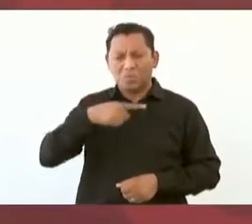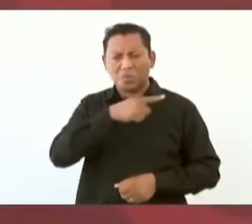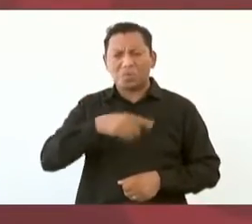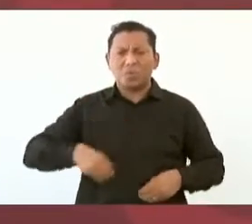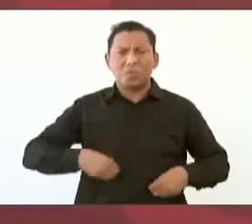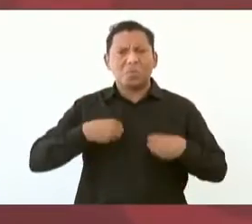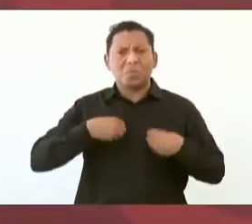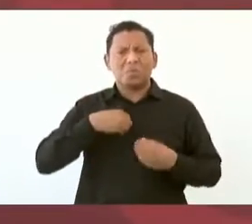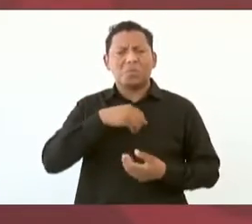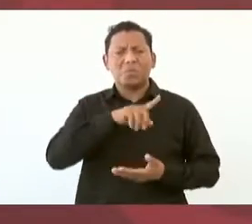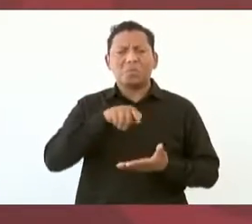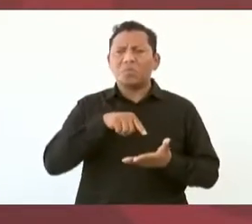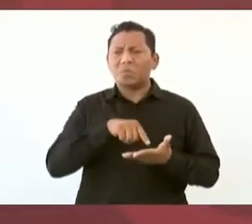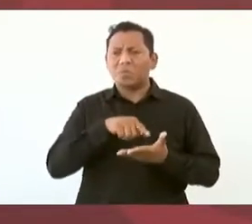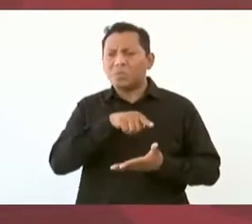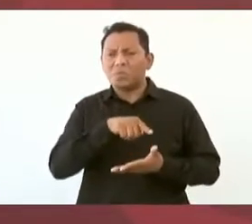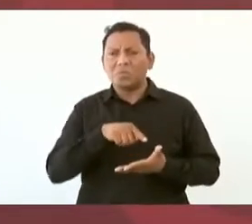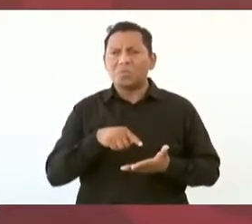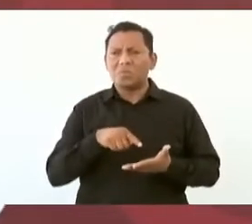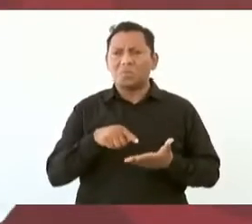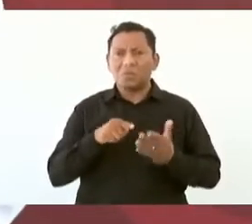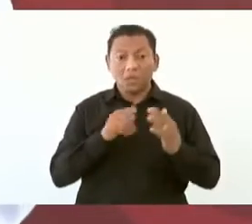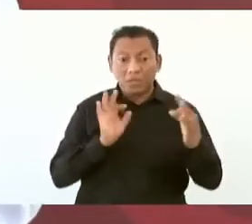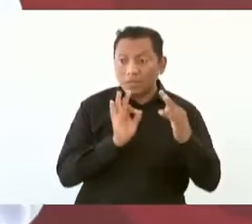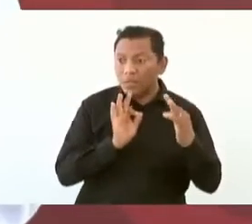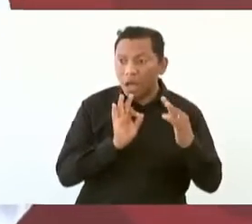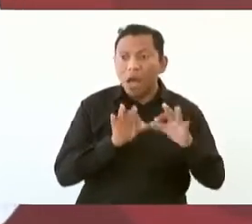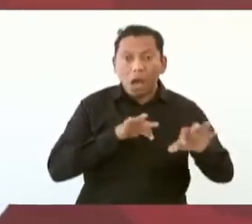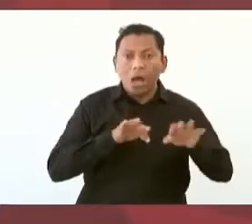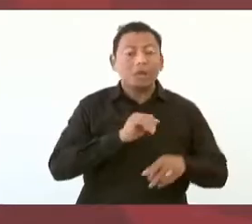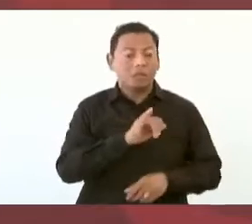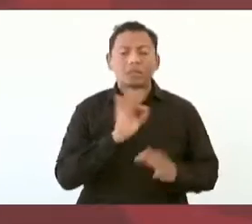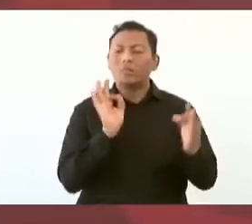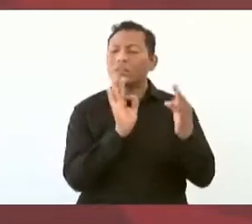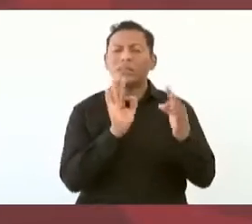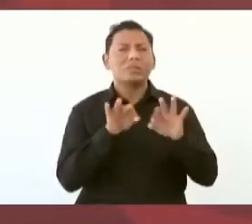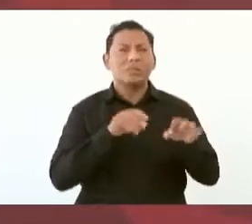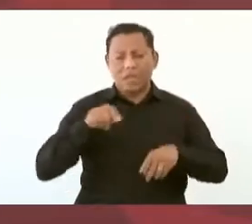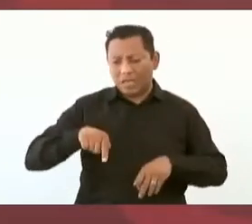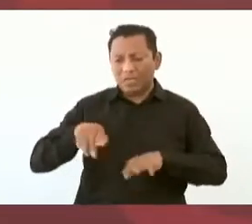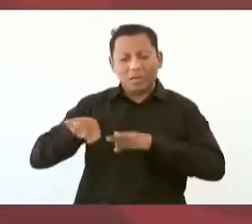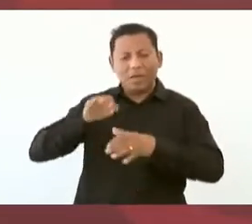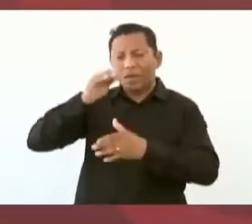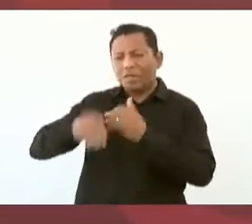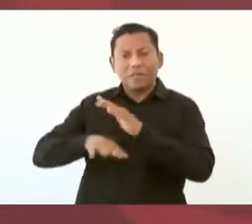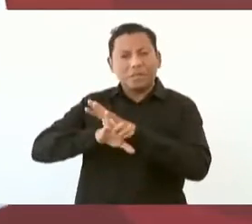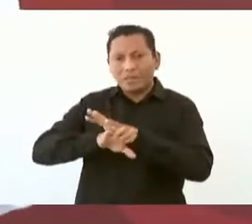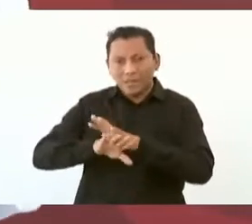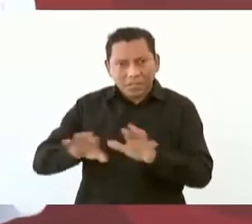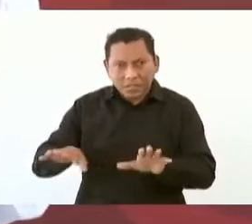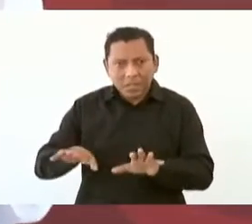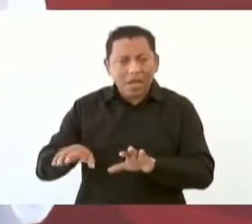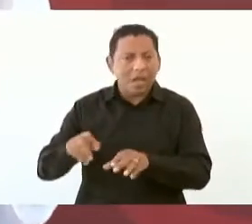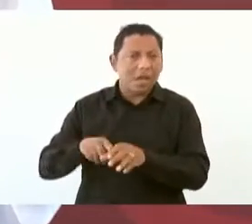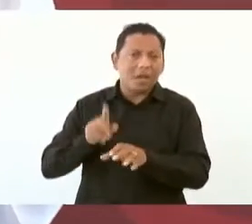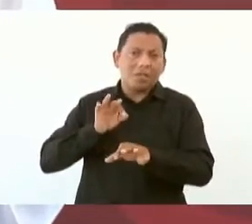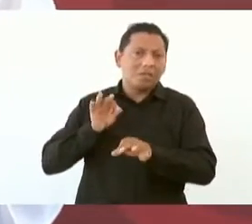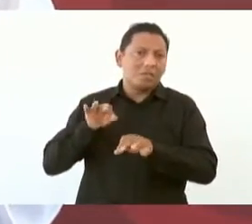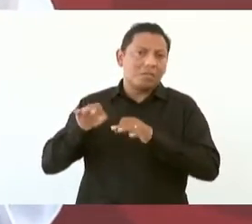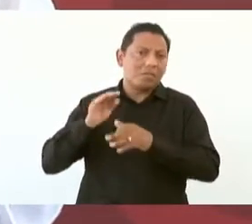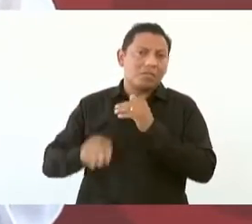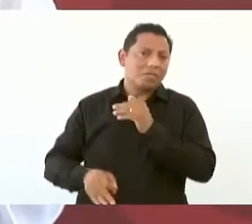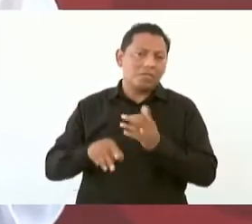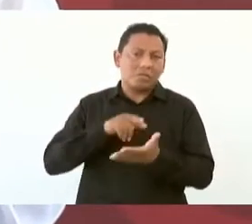allá va a estar cerca de su casa. Ahora que termine la obra de